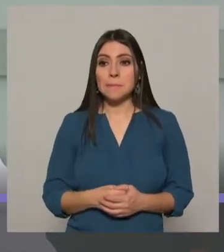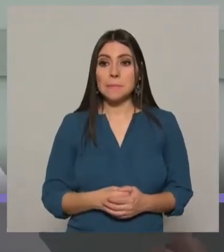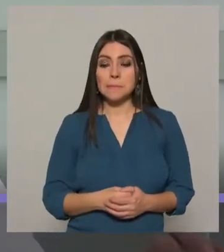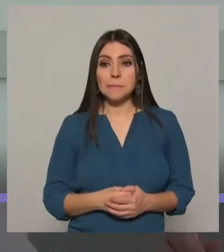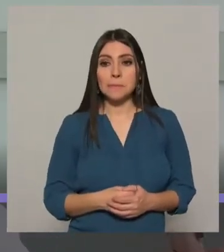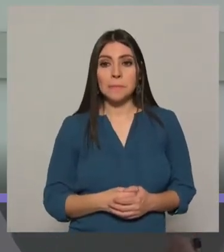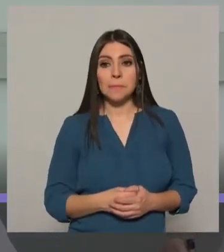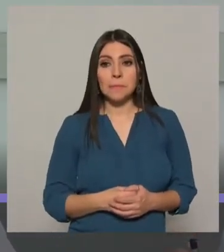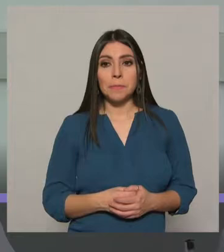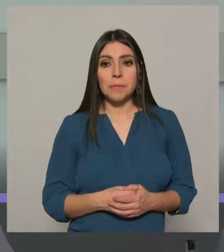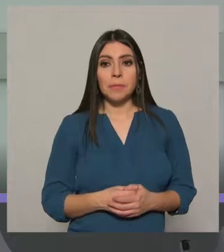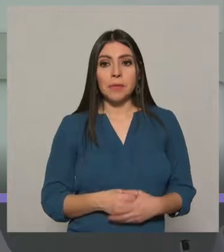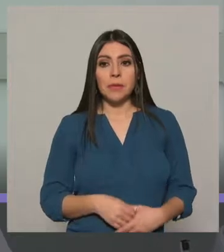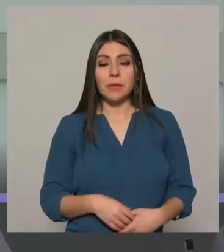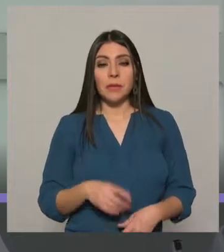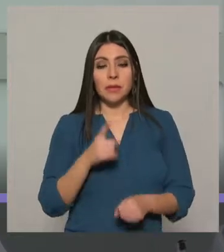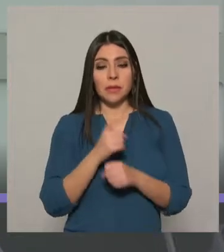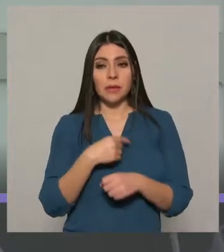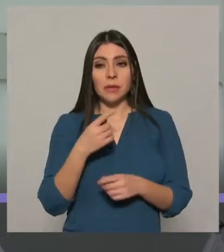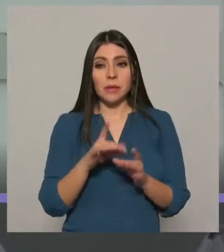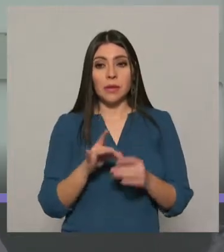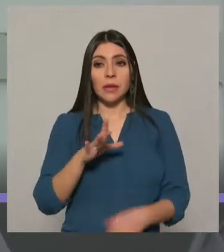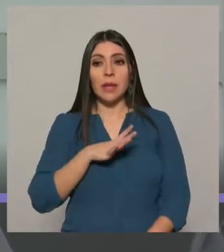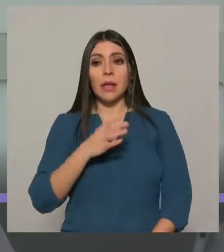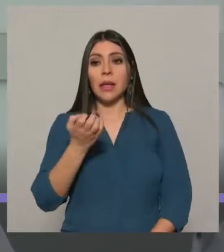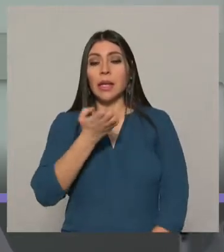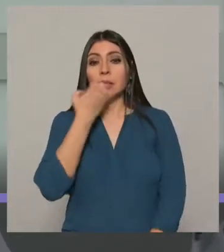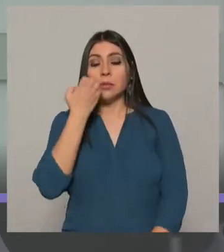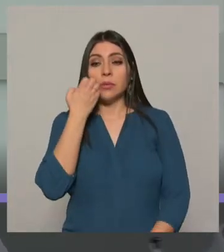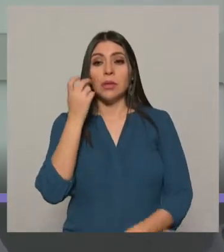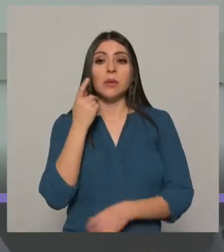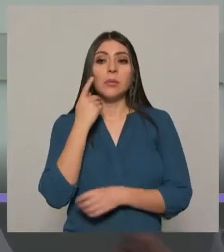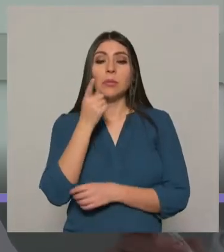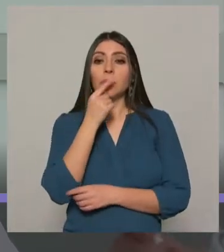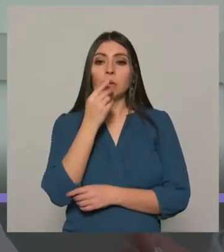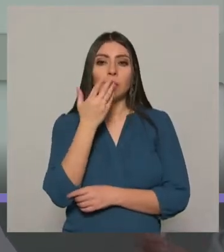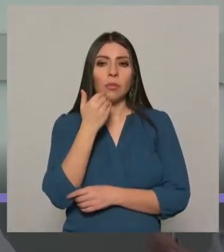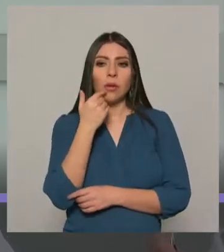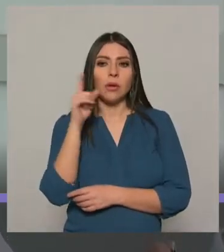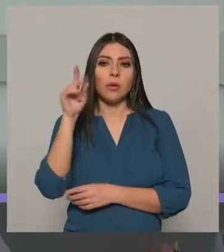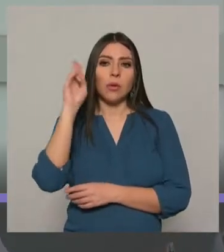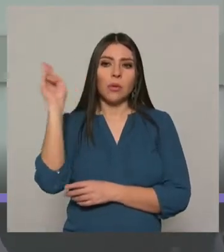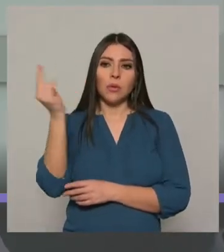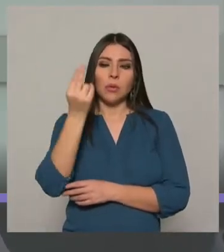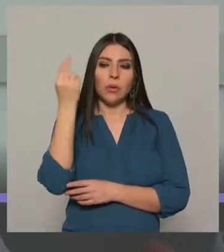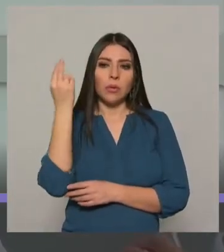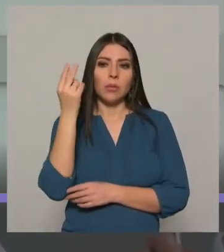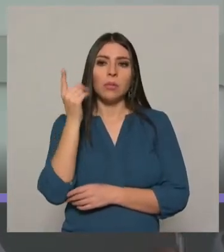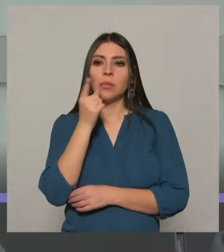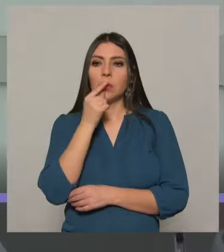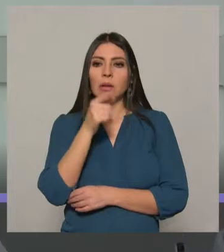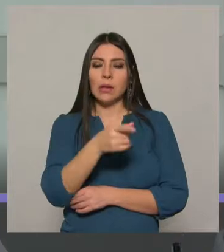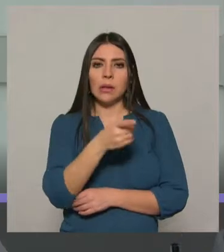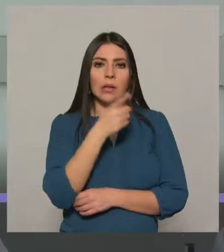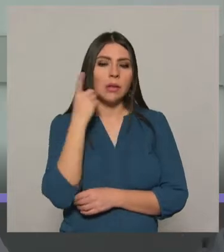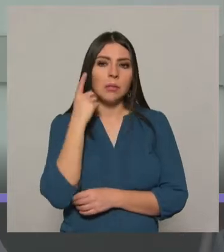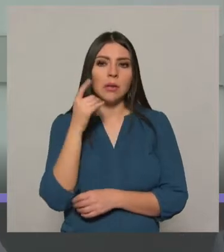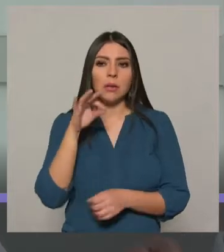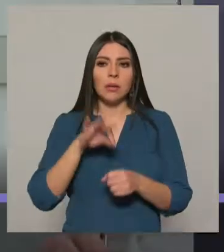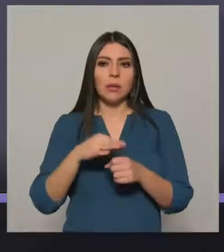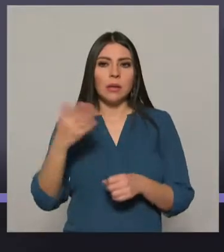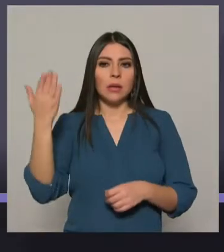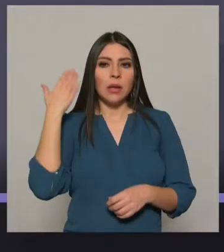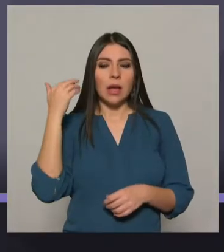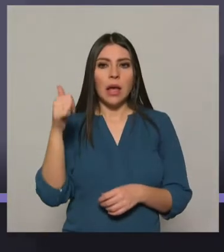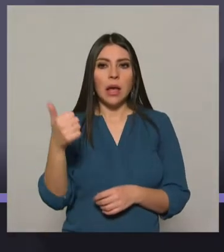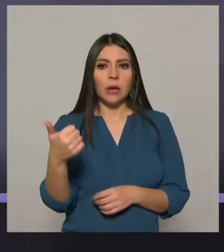una escuela de la policía, hay una universidad de la policía, que el propio diputado votó apenas en el mes de agosto,